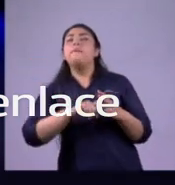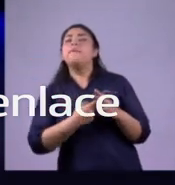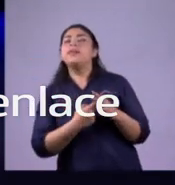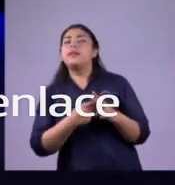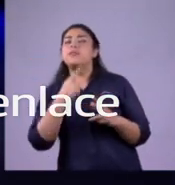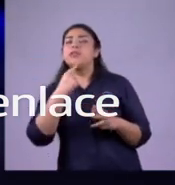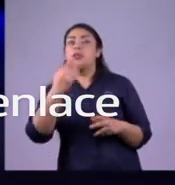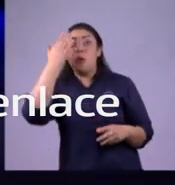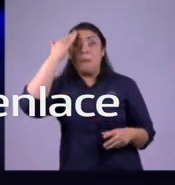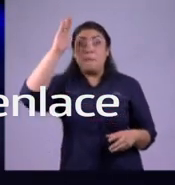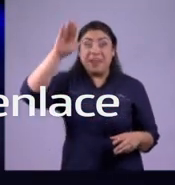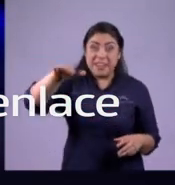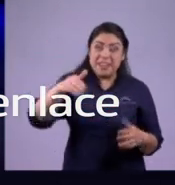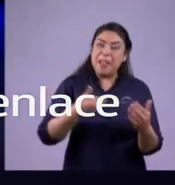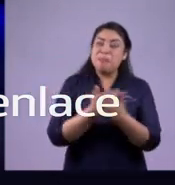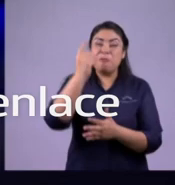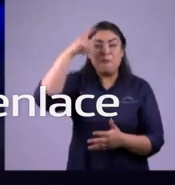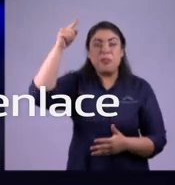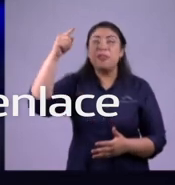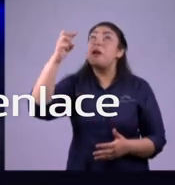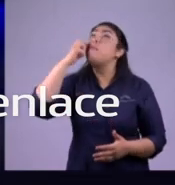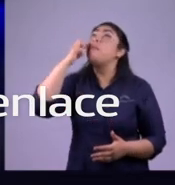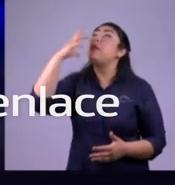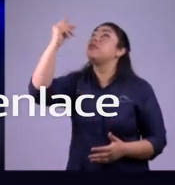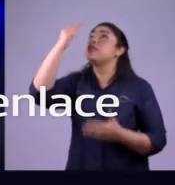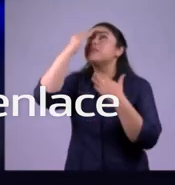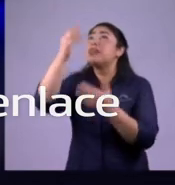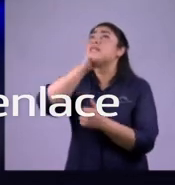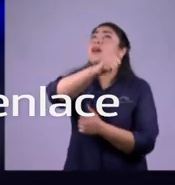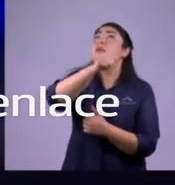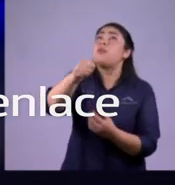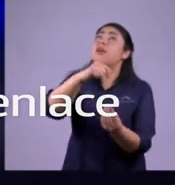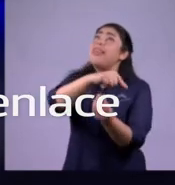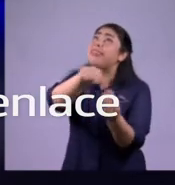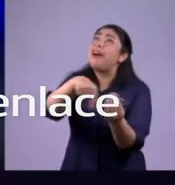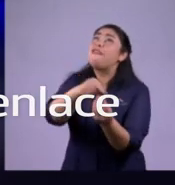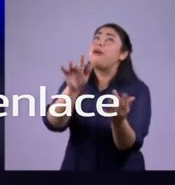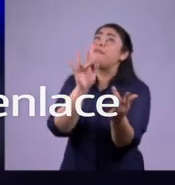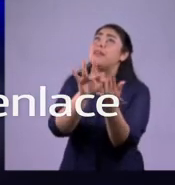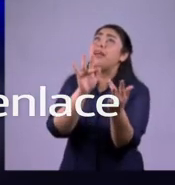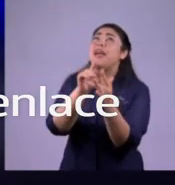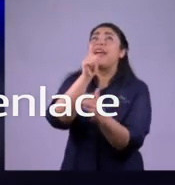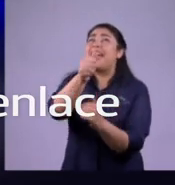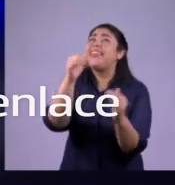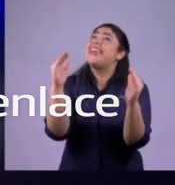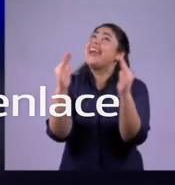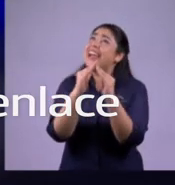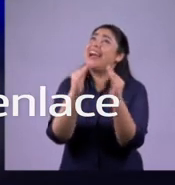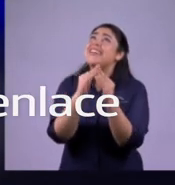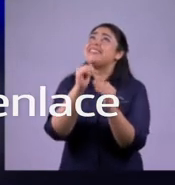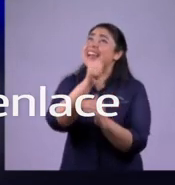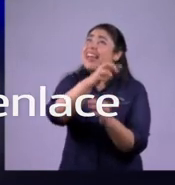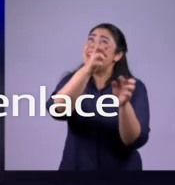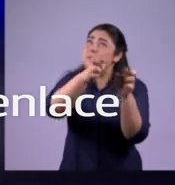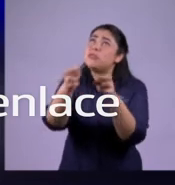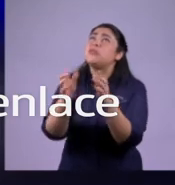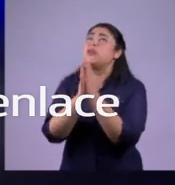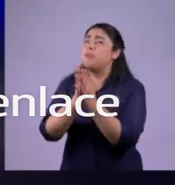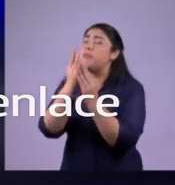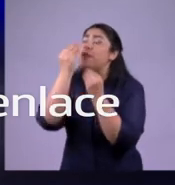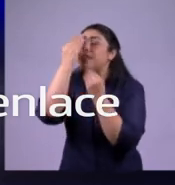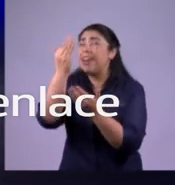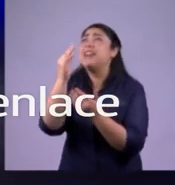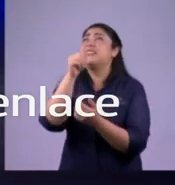mañana será otro día padre gracias te doy por cada hogar conectado por cada casa por cada conexión por cada persona